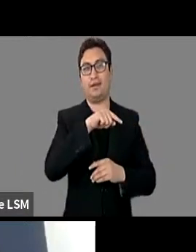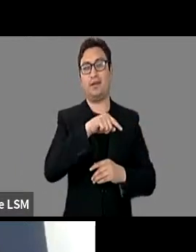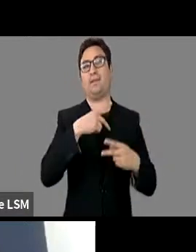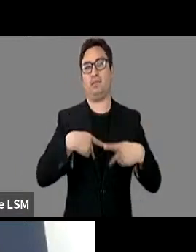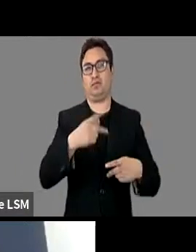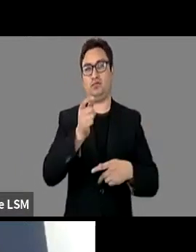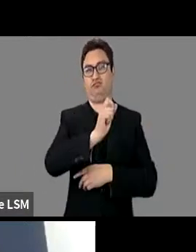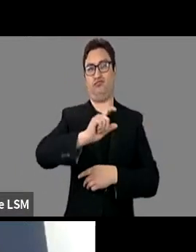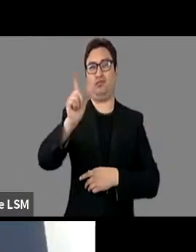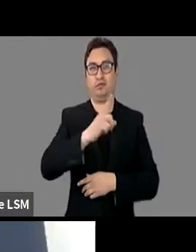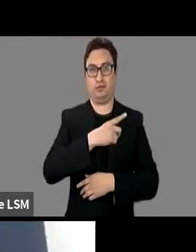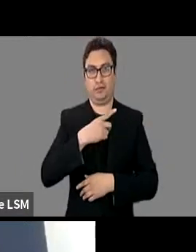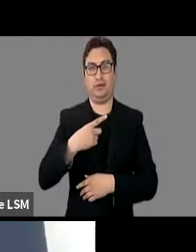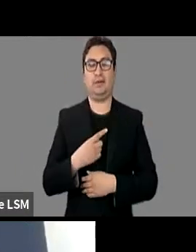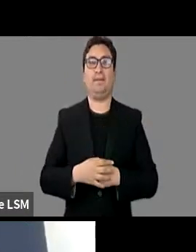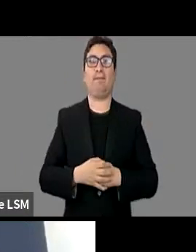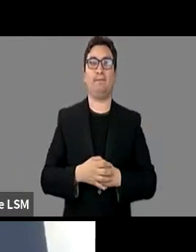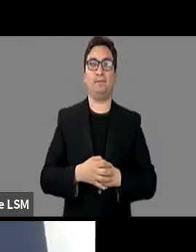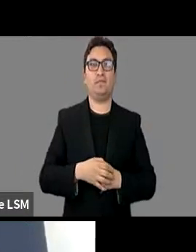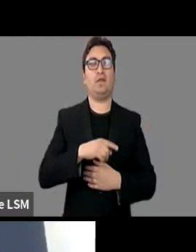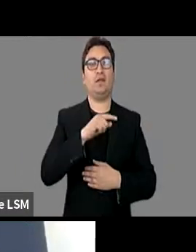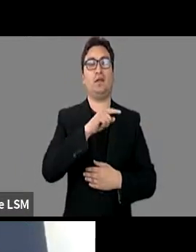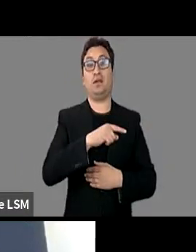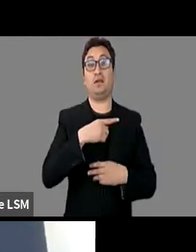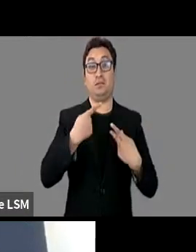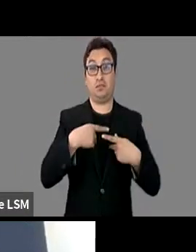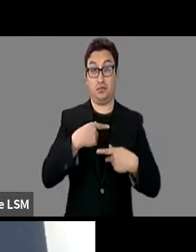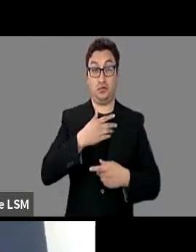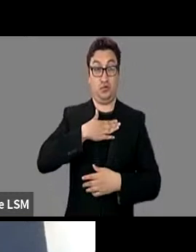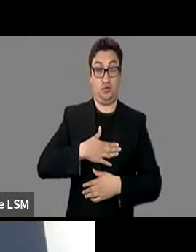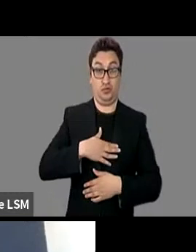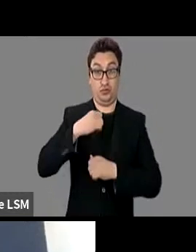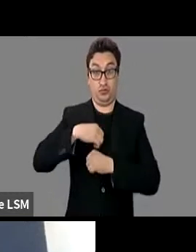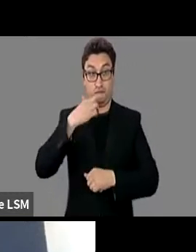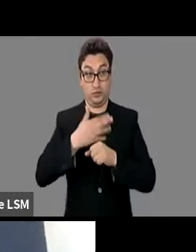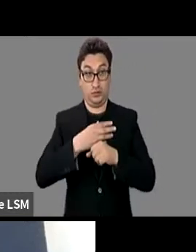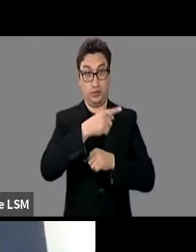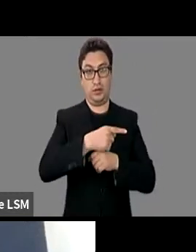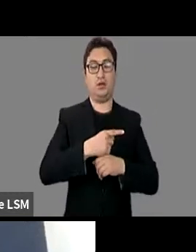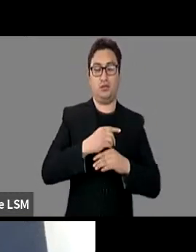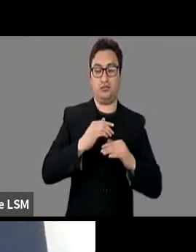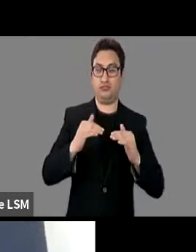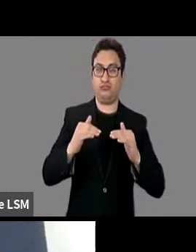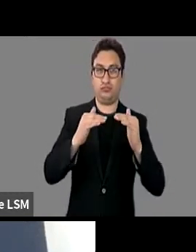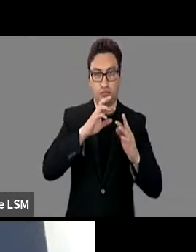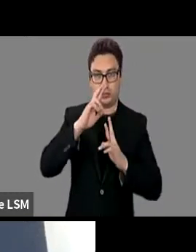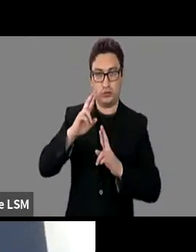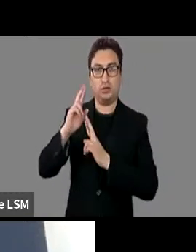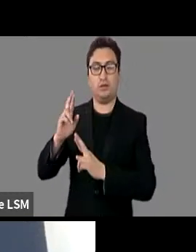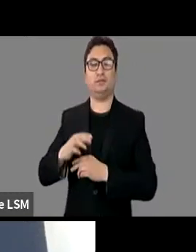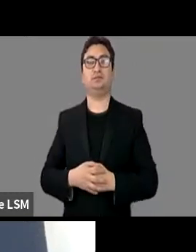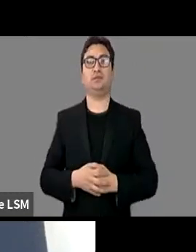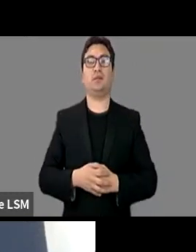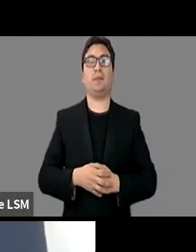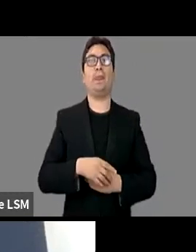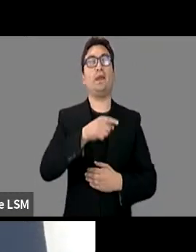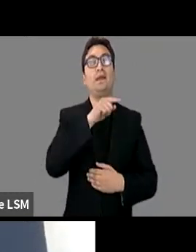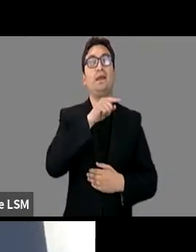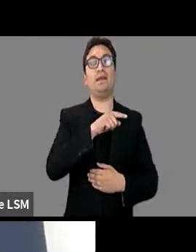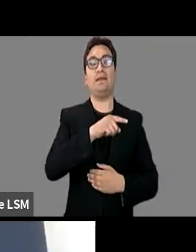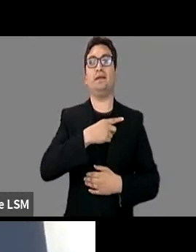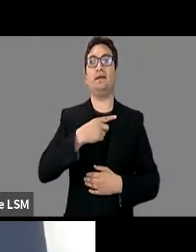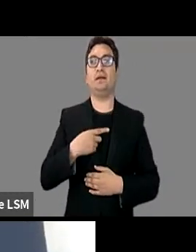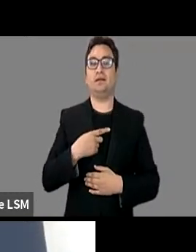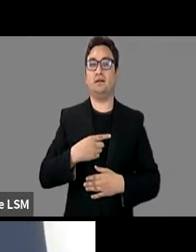la imparcialidad, de la pertinencia, que tiene que tener toda esta preparación el facilitador en